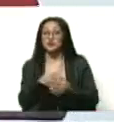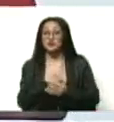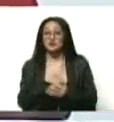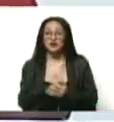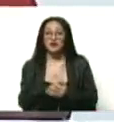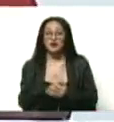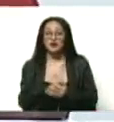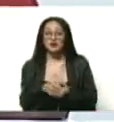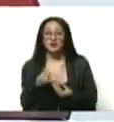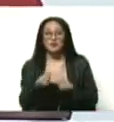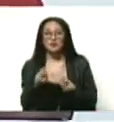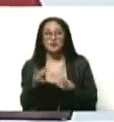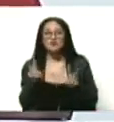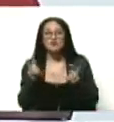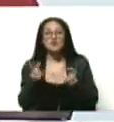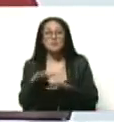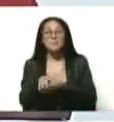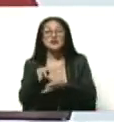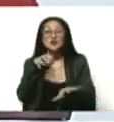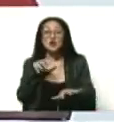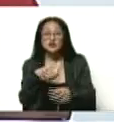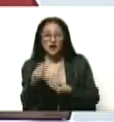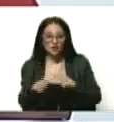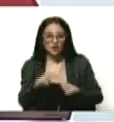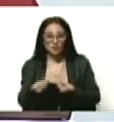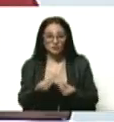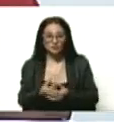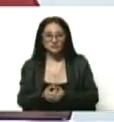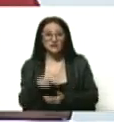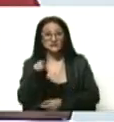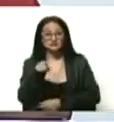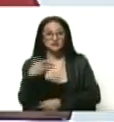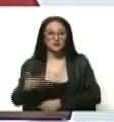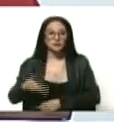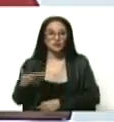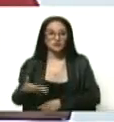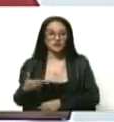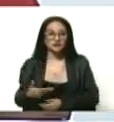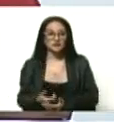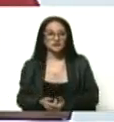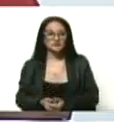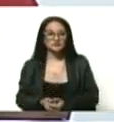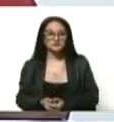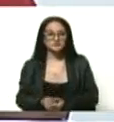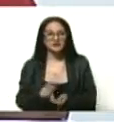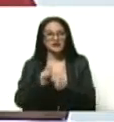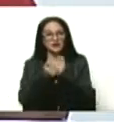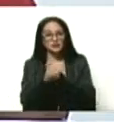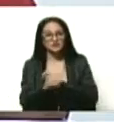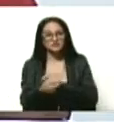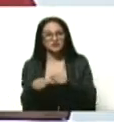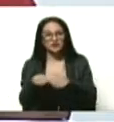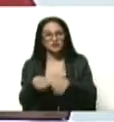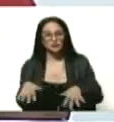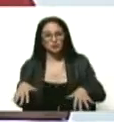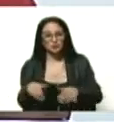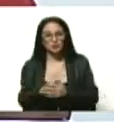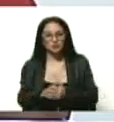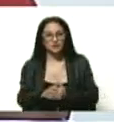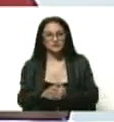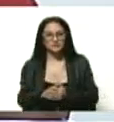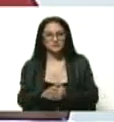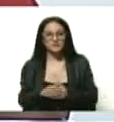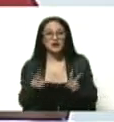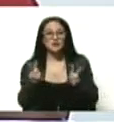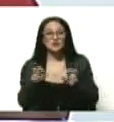mayoría. Esto es fundamental. Es fundamental. la renovación de nuestras estructuras, para construir la nueva